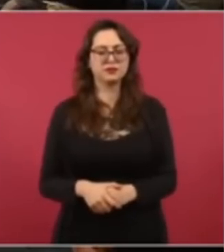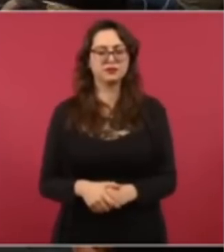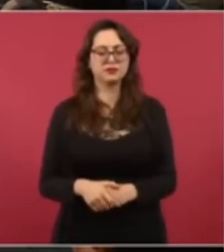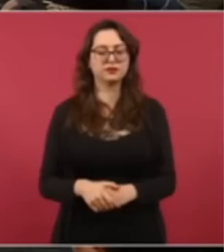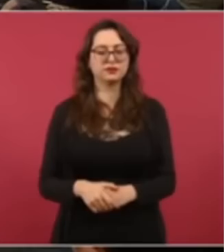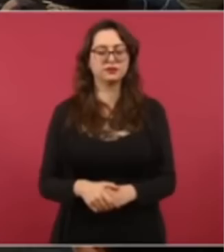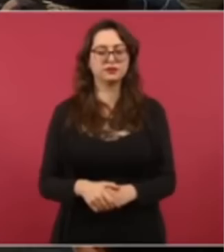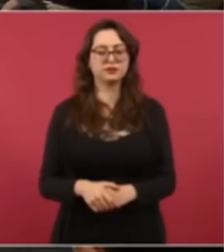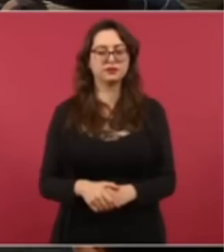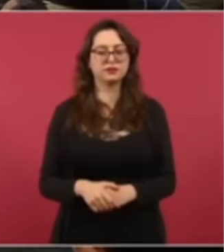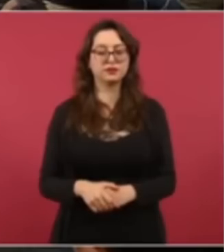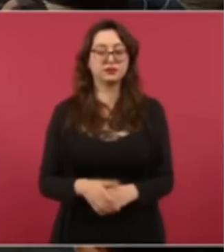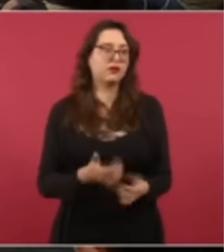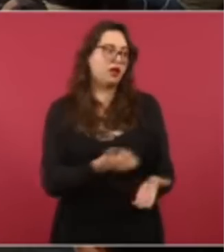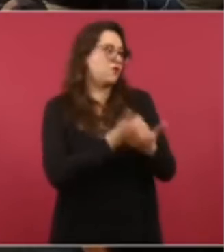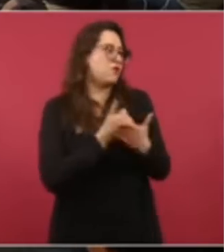Pero ayúdame tú, porque